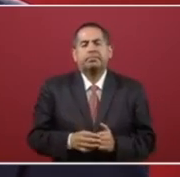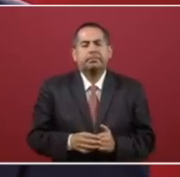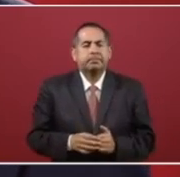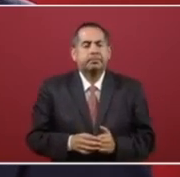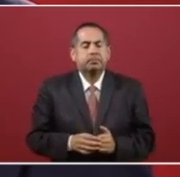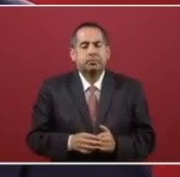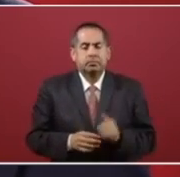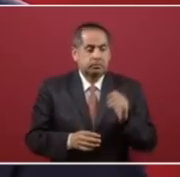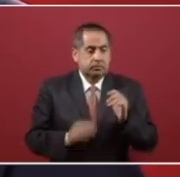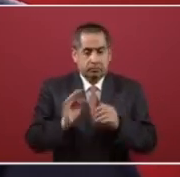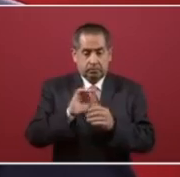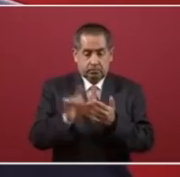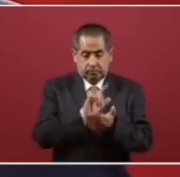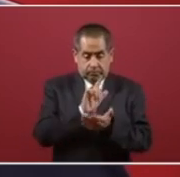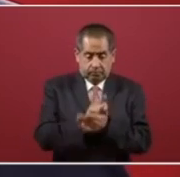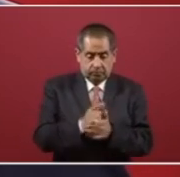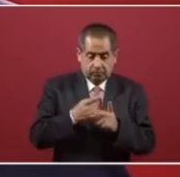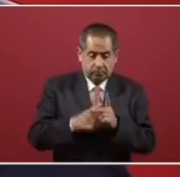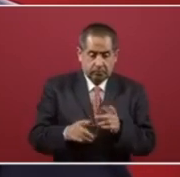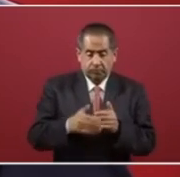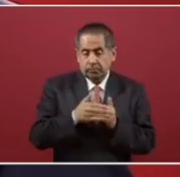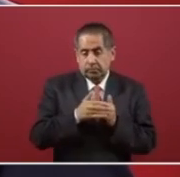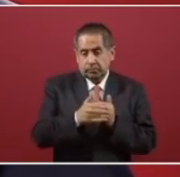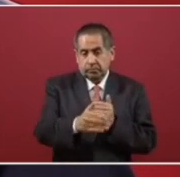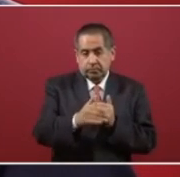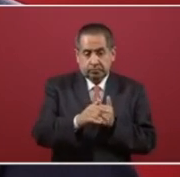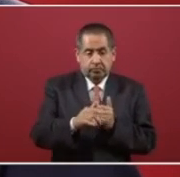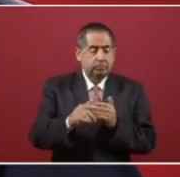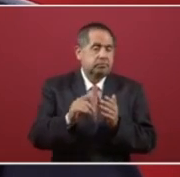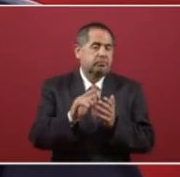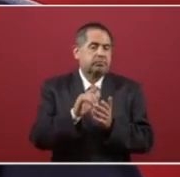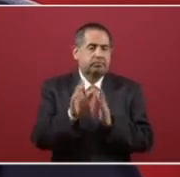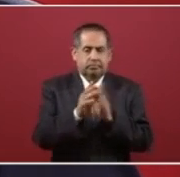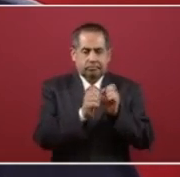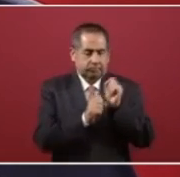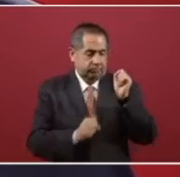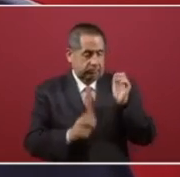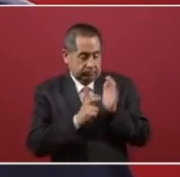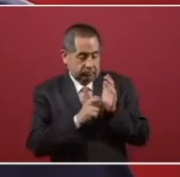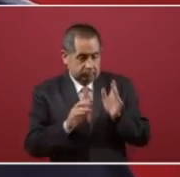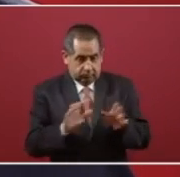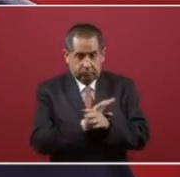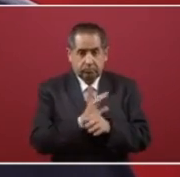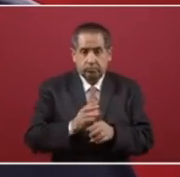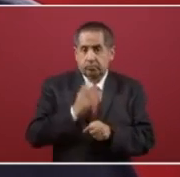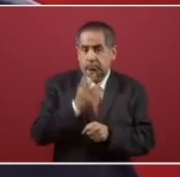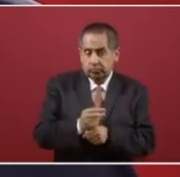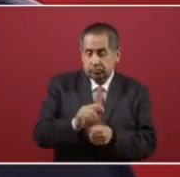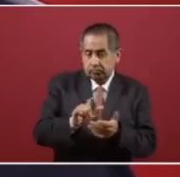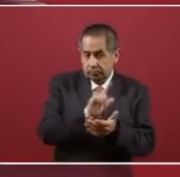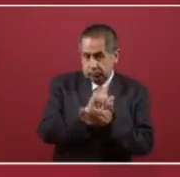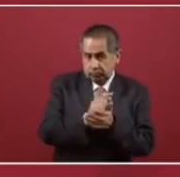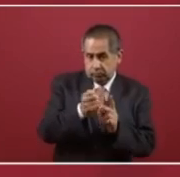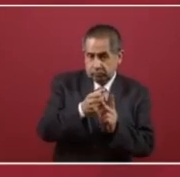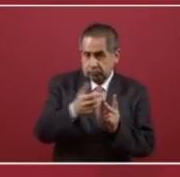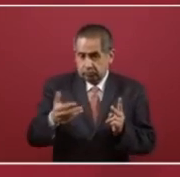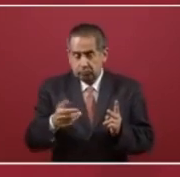puesta en vigor la reforma constitucional y las leyes,